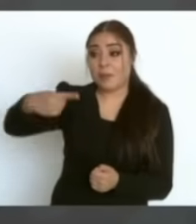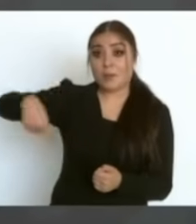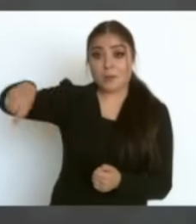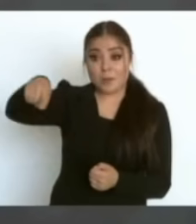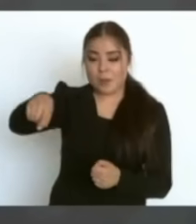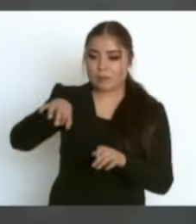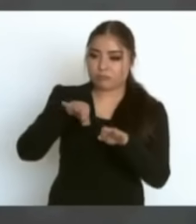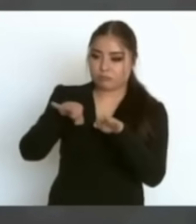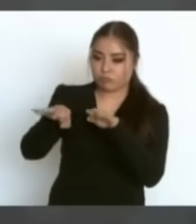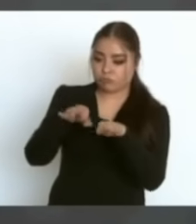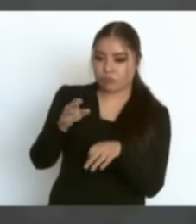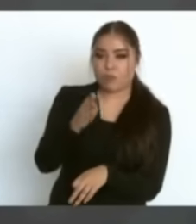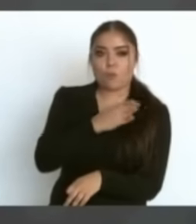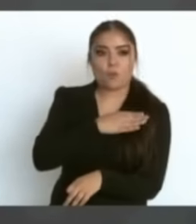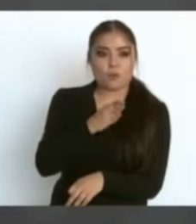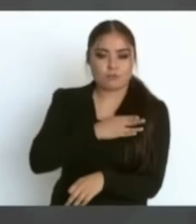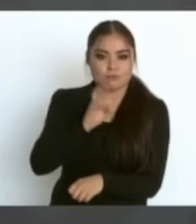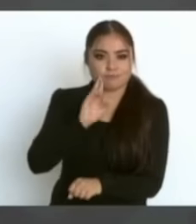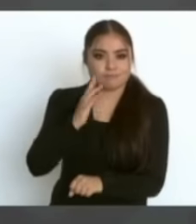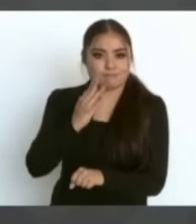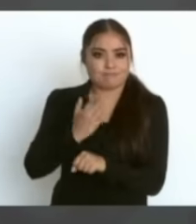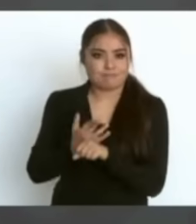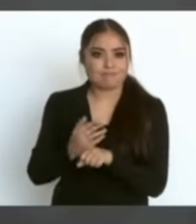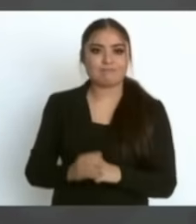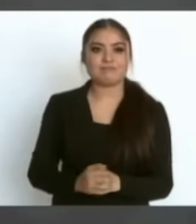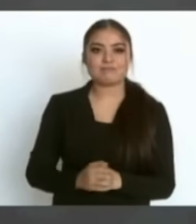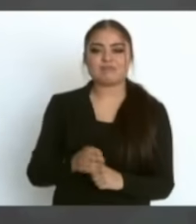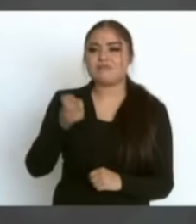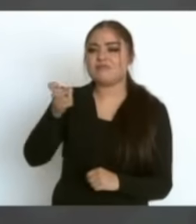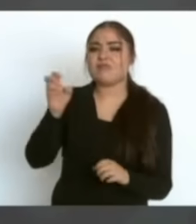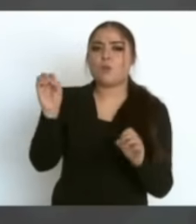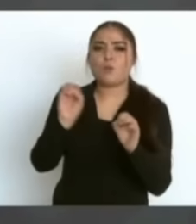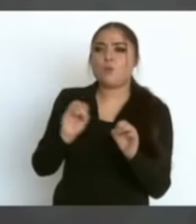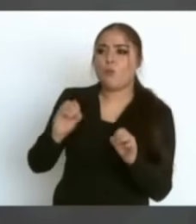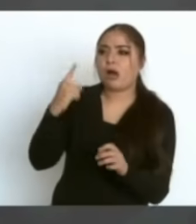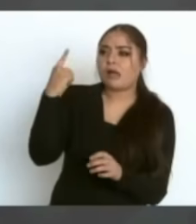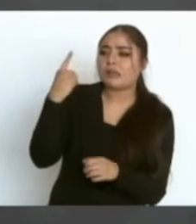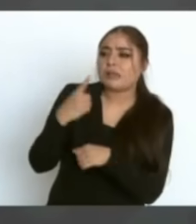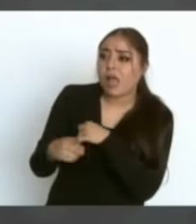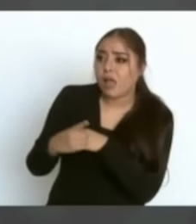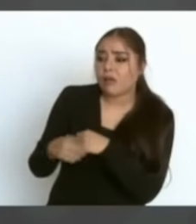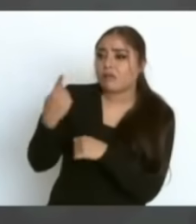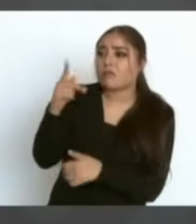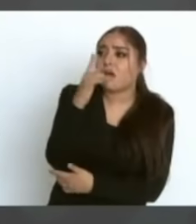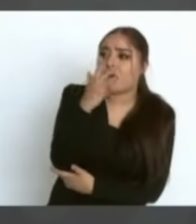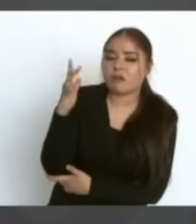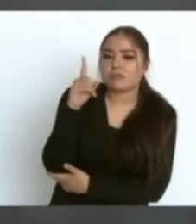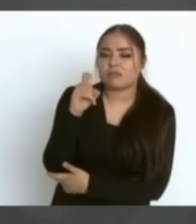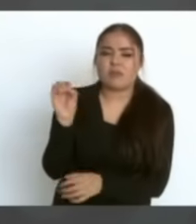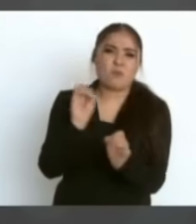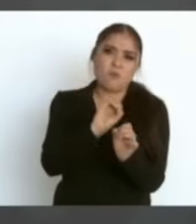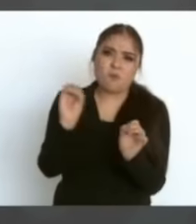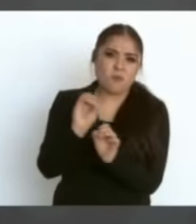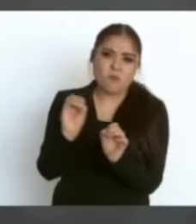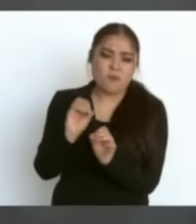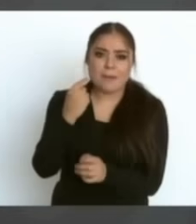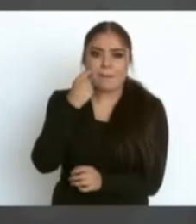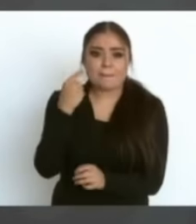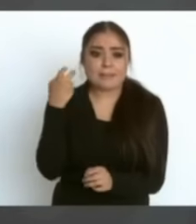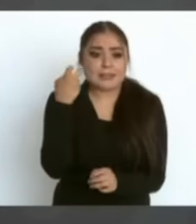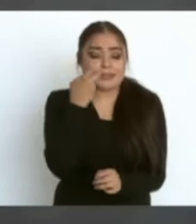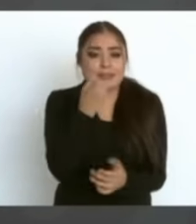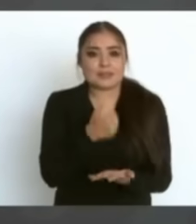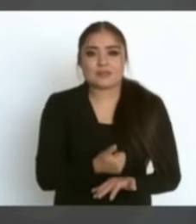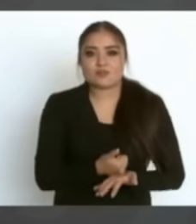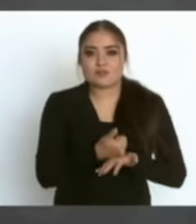responsable esto no afecta al medio ambiente al contrario es muy